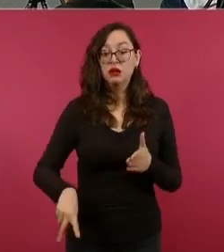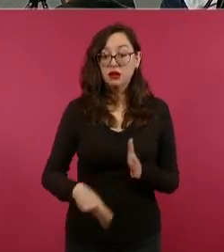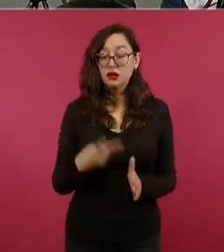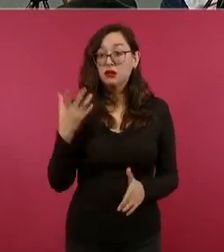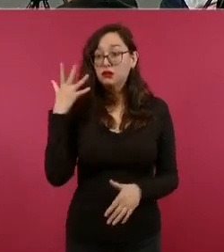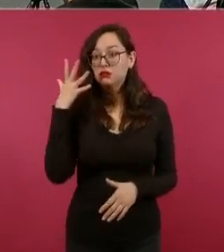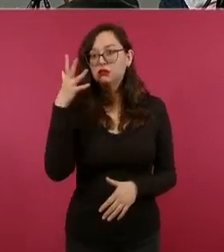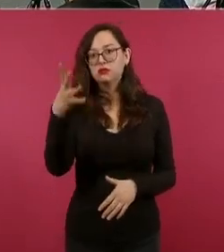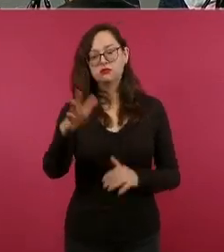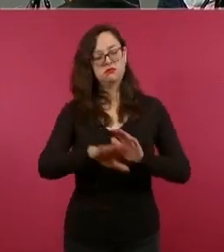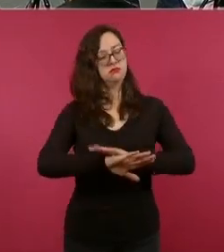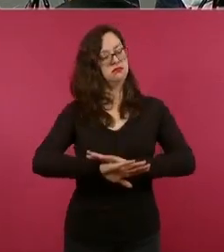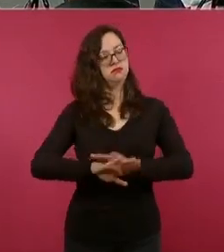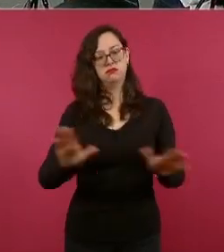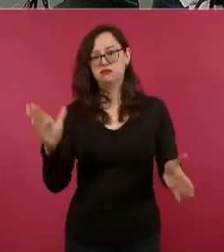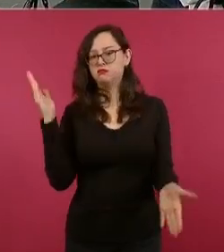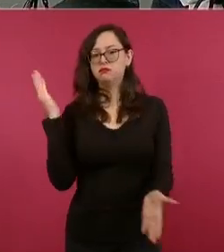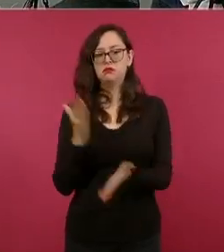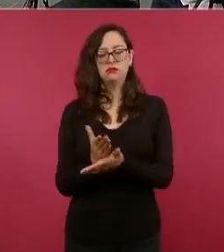ya